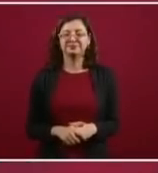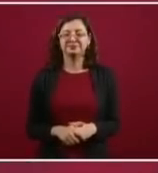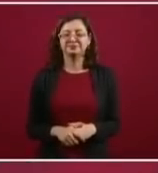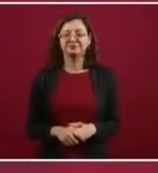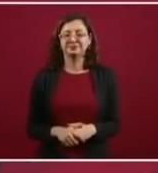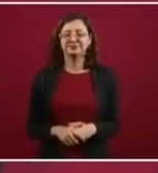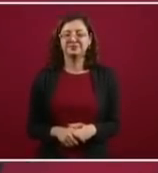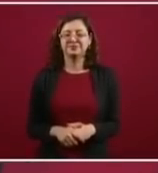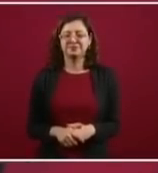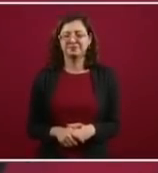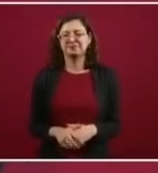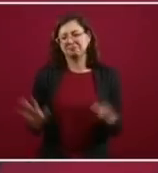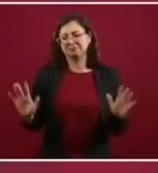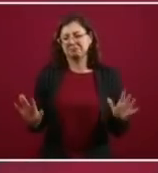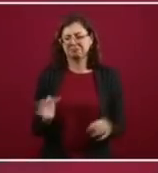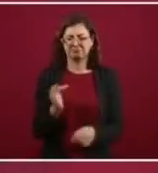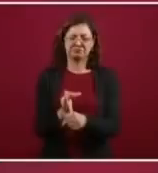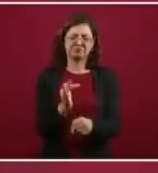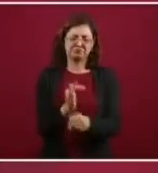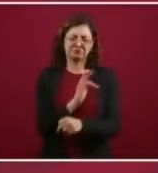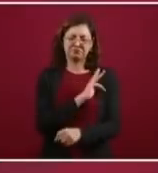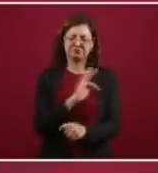Entonces, no está de más, ¿no?